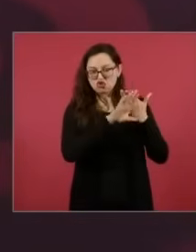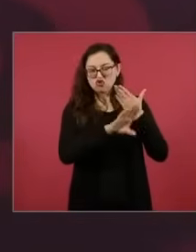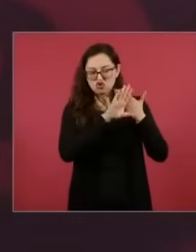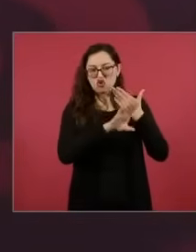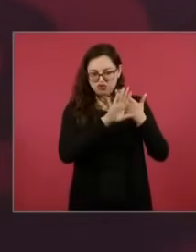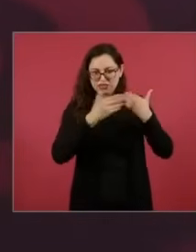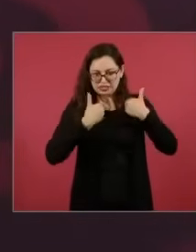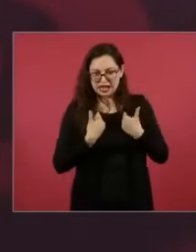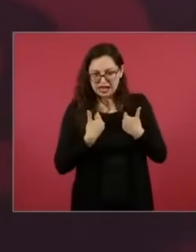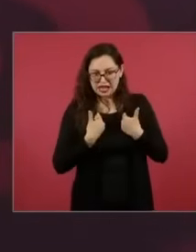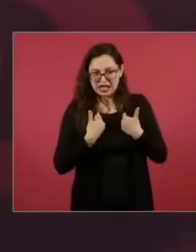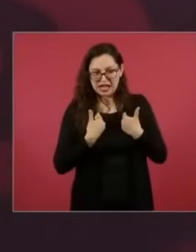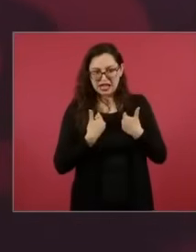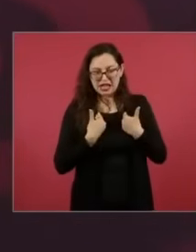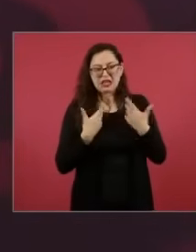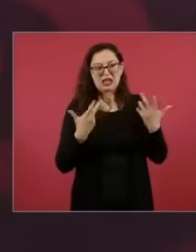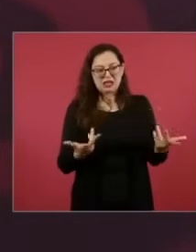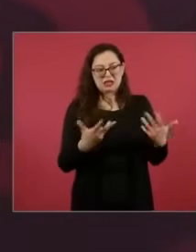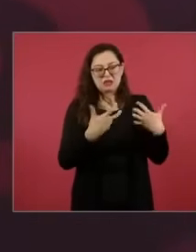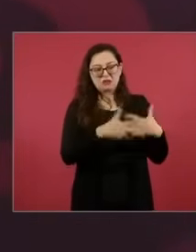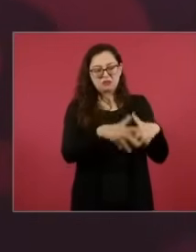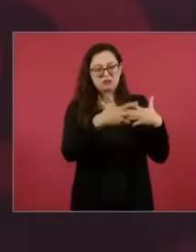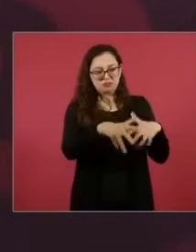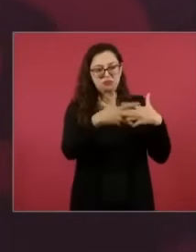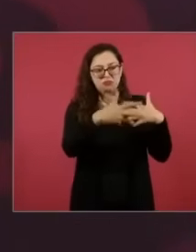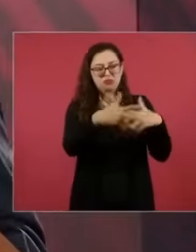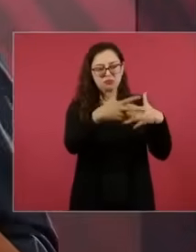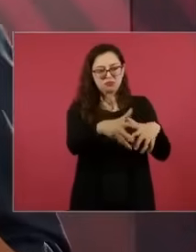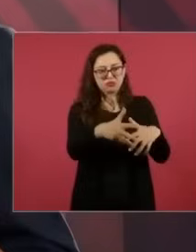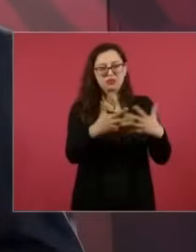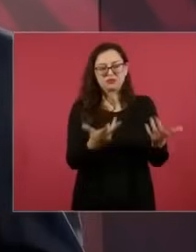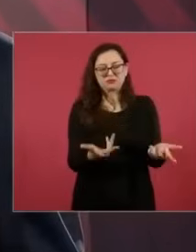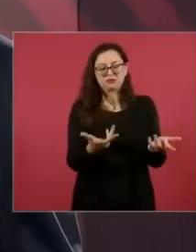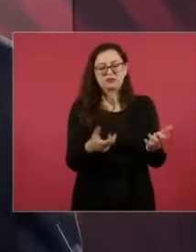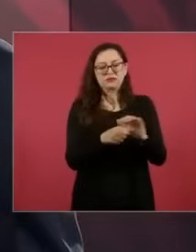sí se ponen a las faldas de la corona española. ¿Ya lo escuchó?